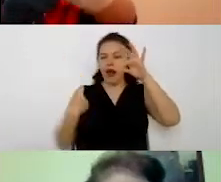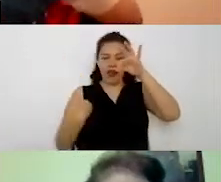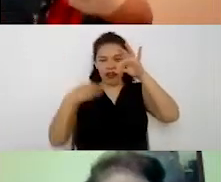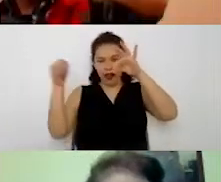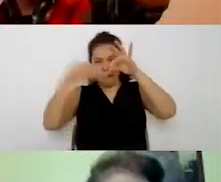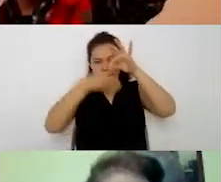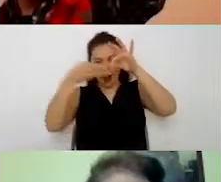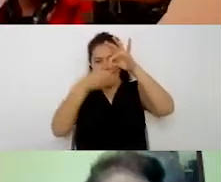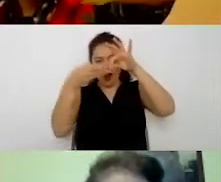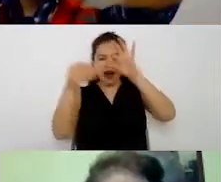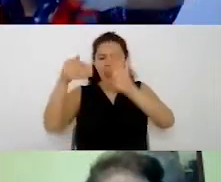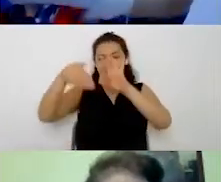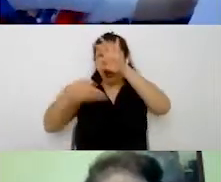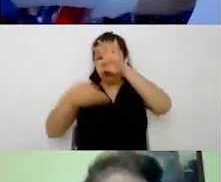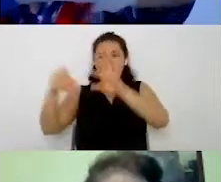¿Ok?